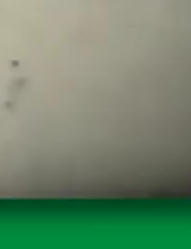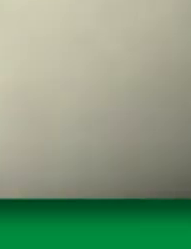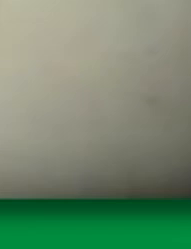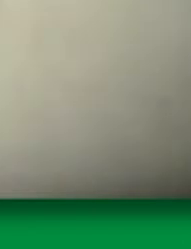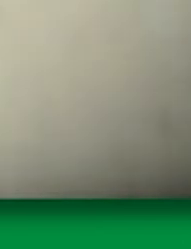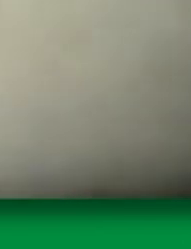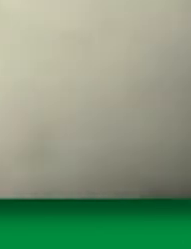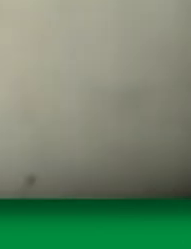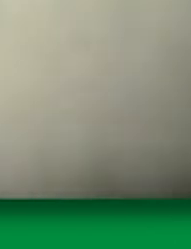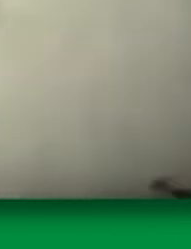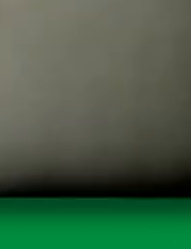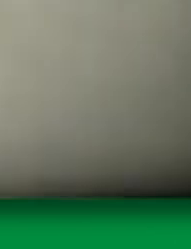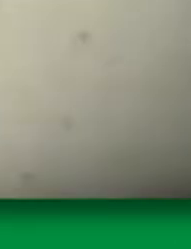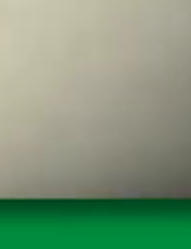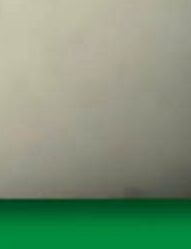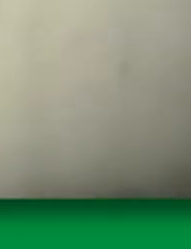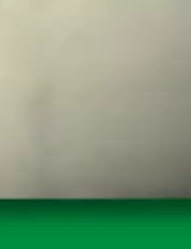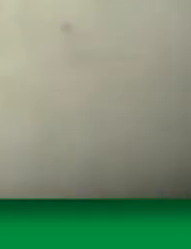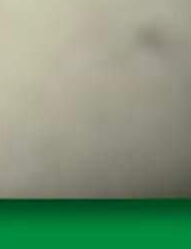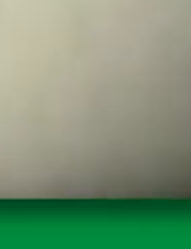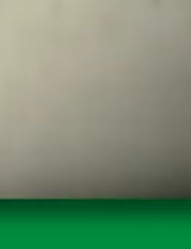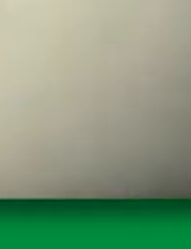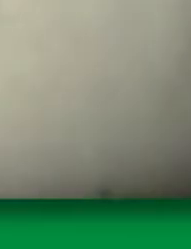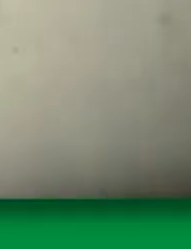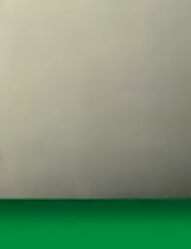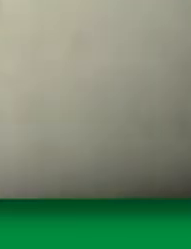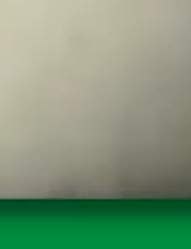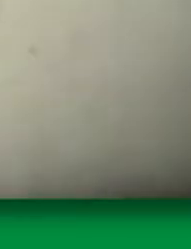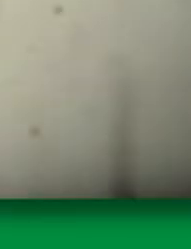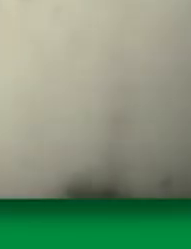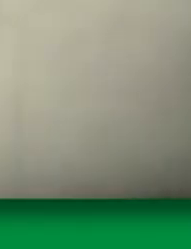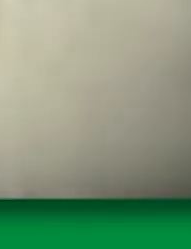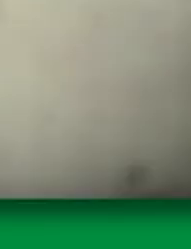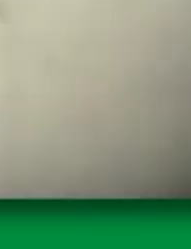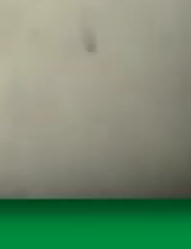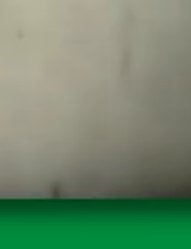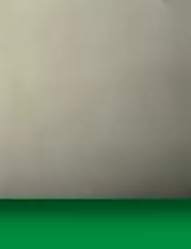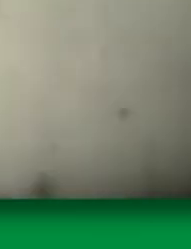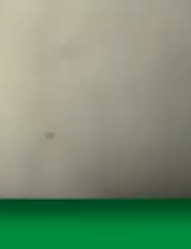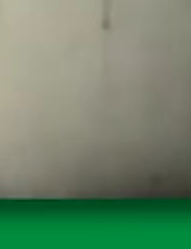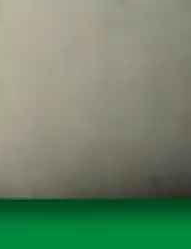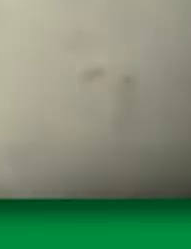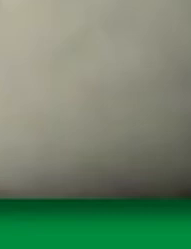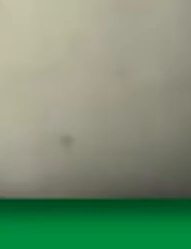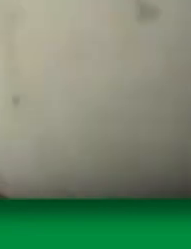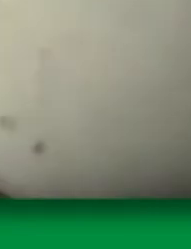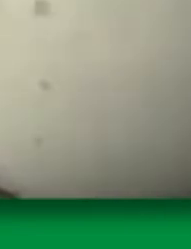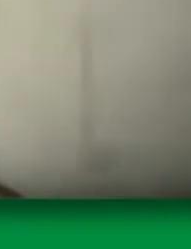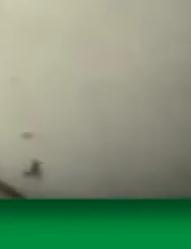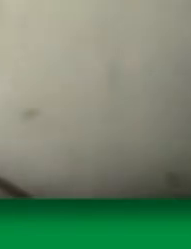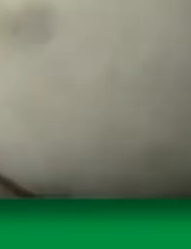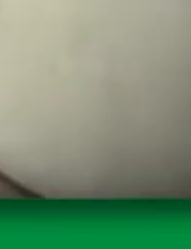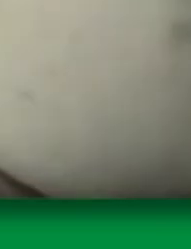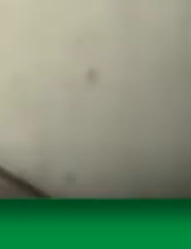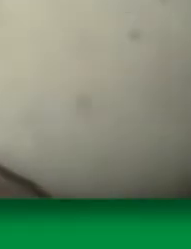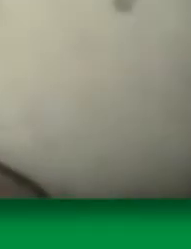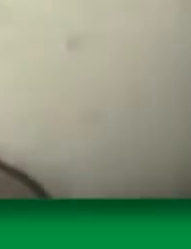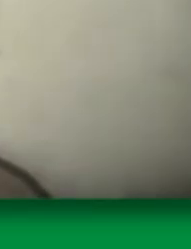Maestro, novelista, ensayista, cuentista, dramaturgo y periodista. Nació en Caracas el 2 de agosto